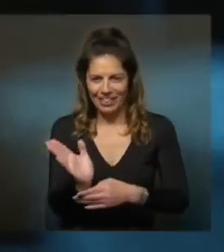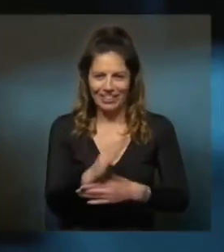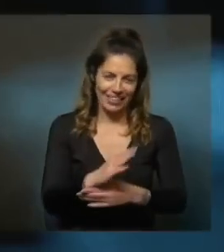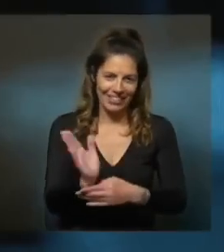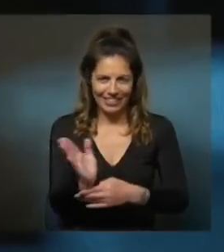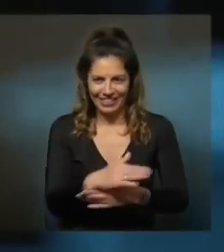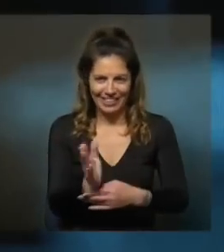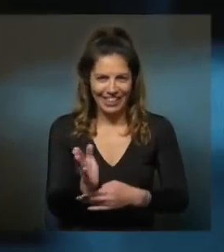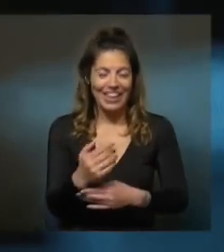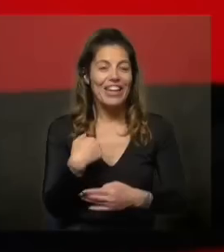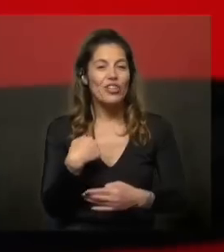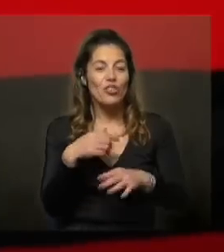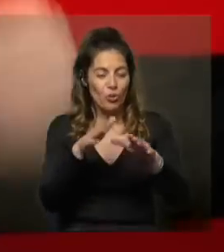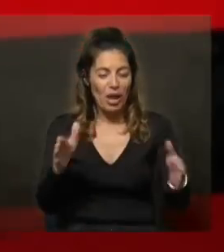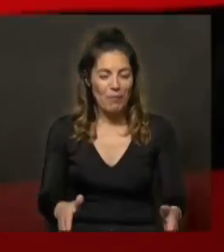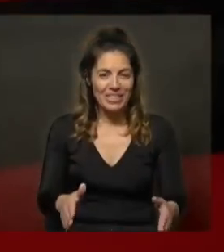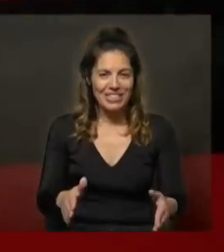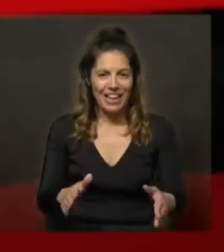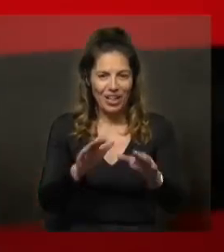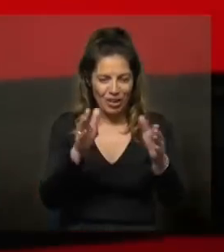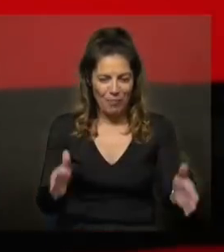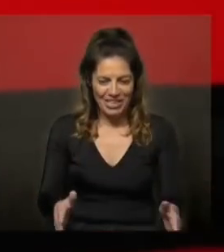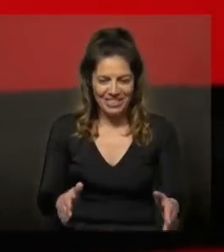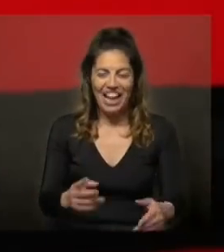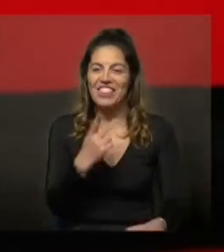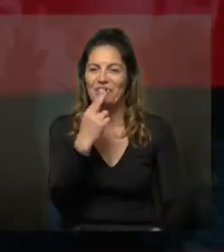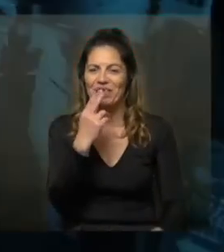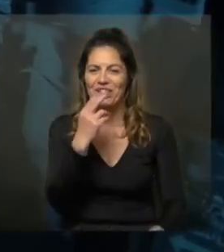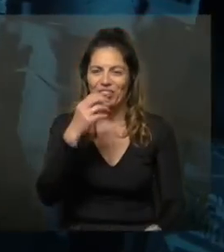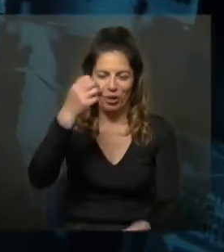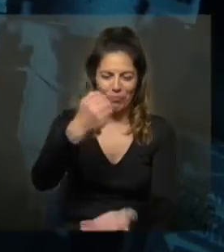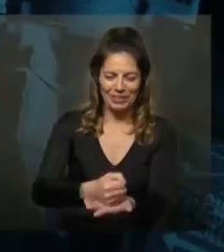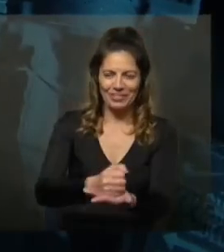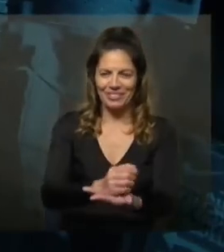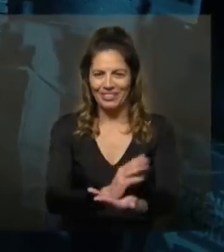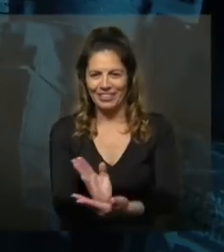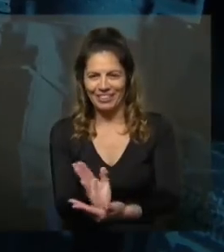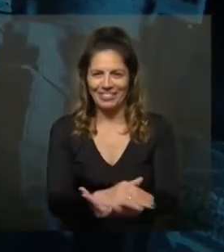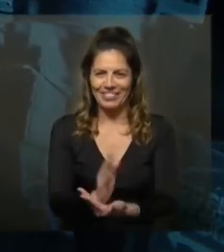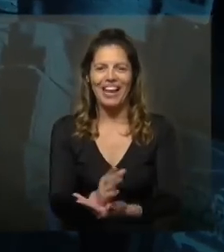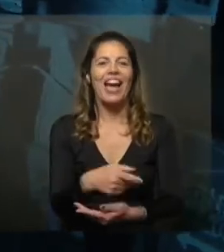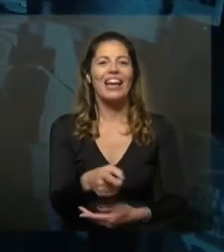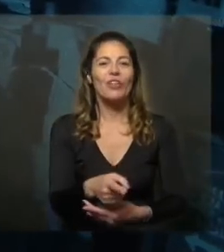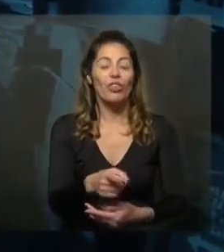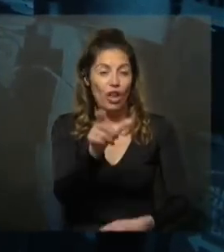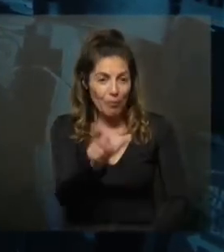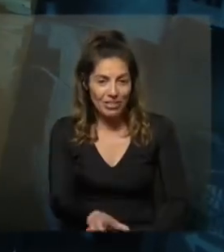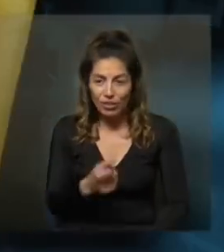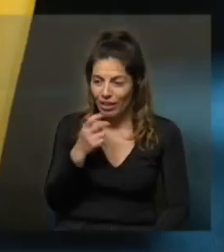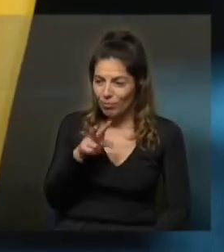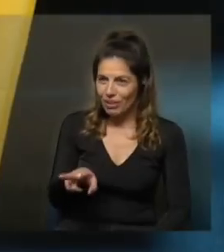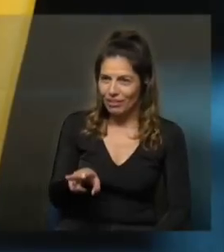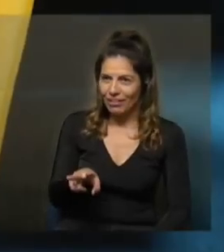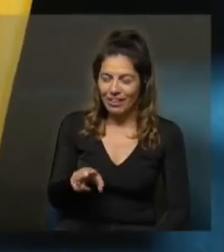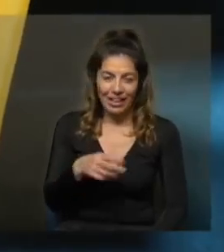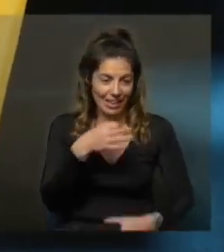y nosotros teníamos una mesa de vidrio entonces con el tipo lo vio le aclararon no no no